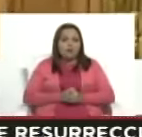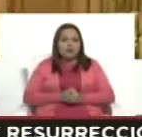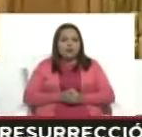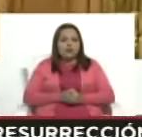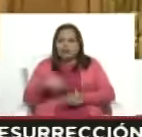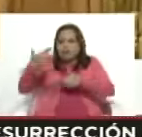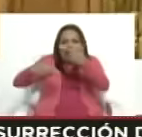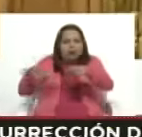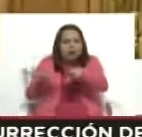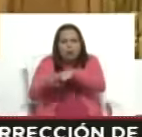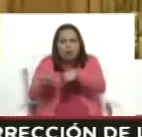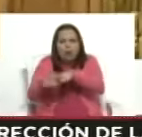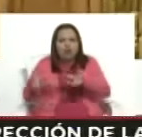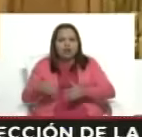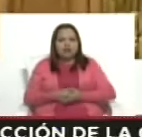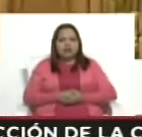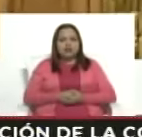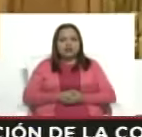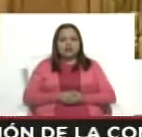Terrorismo.